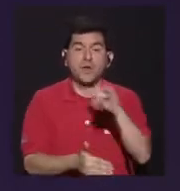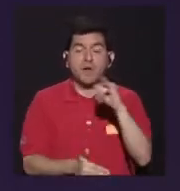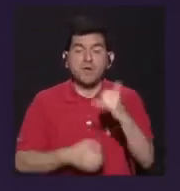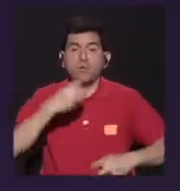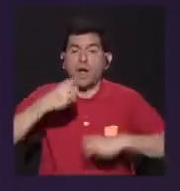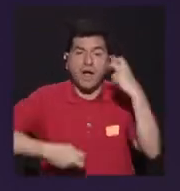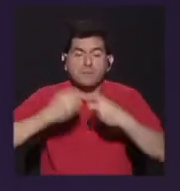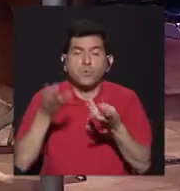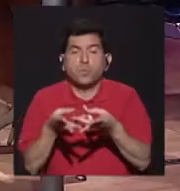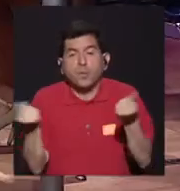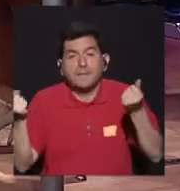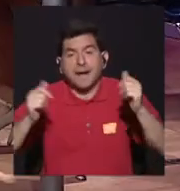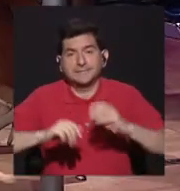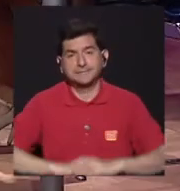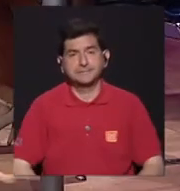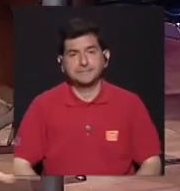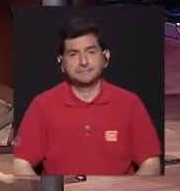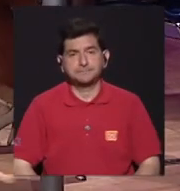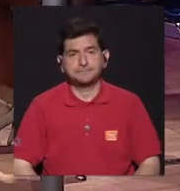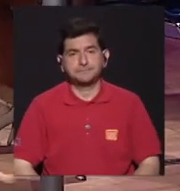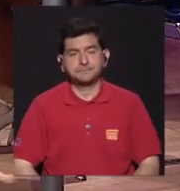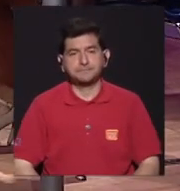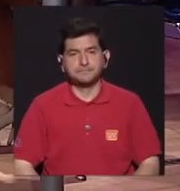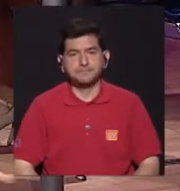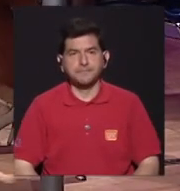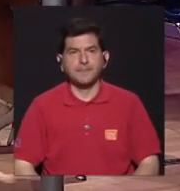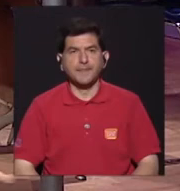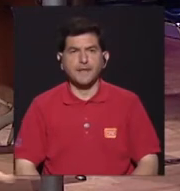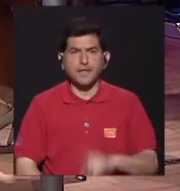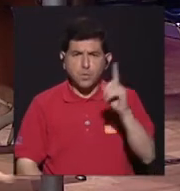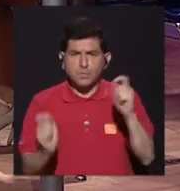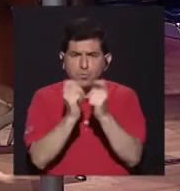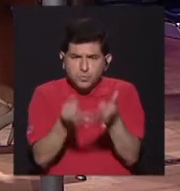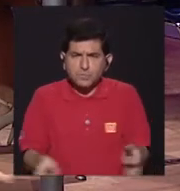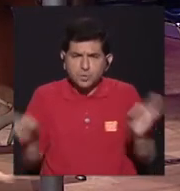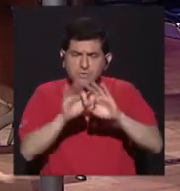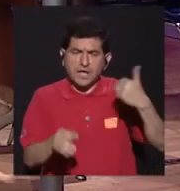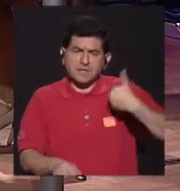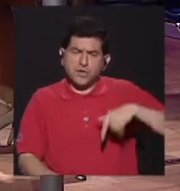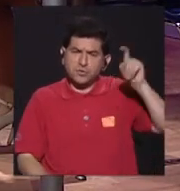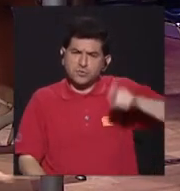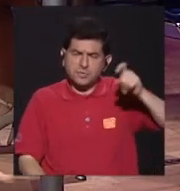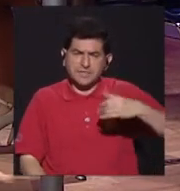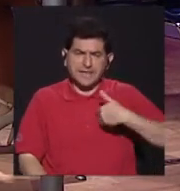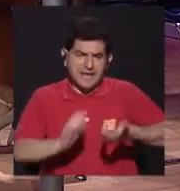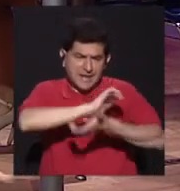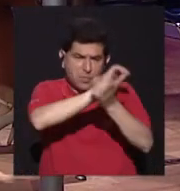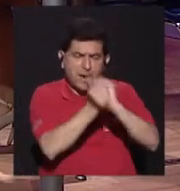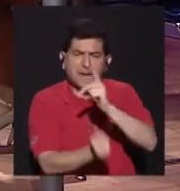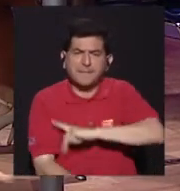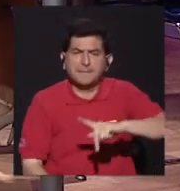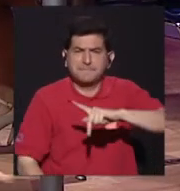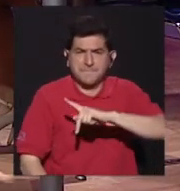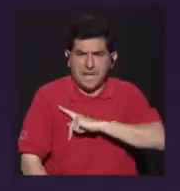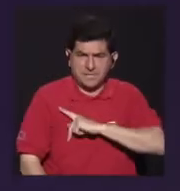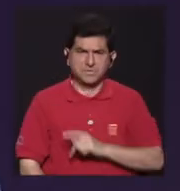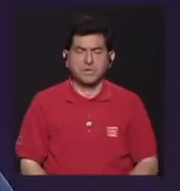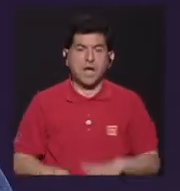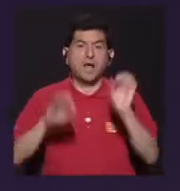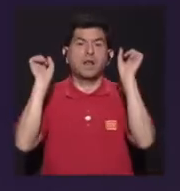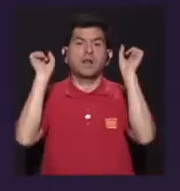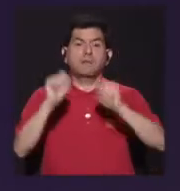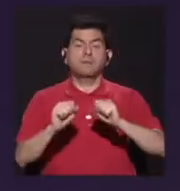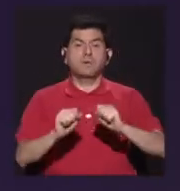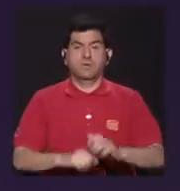generando problemas, ¿verdad? Y hablando de una primicia de que los hombres necesitamos tener un cambio personal para poder